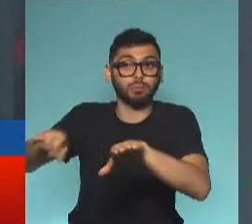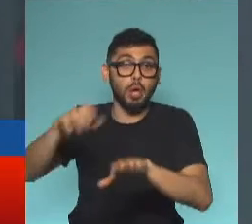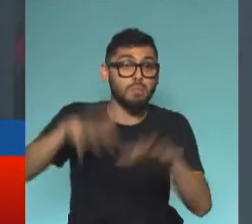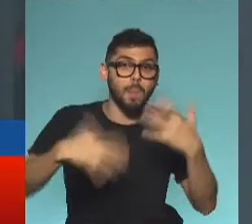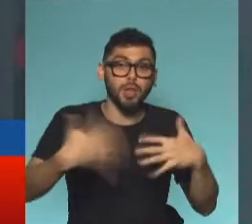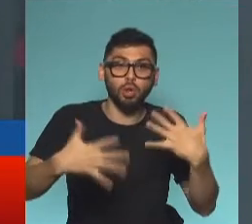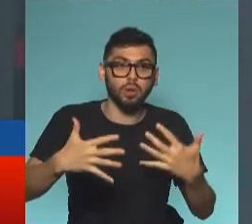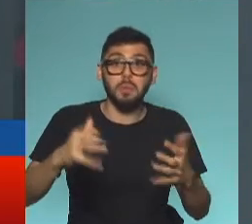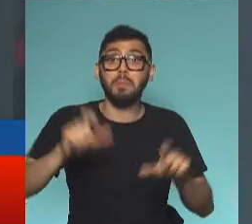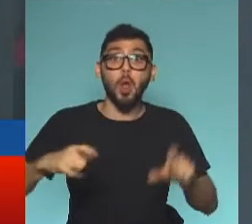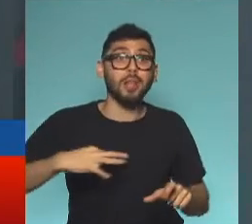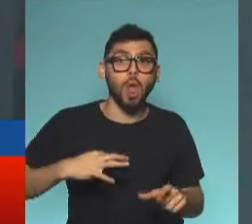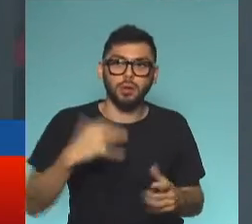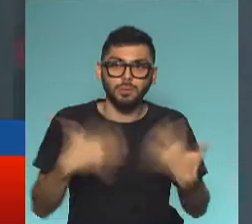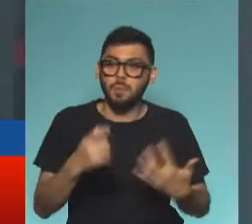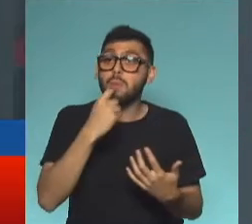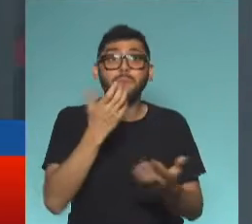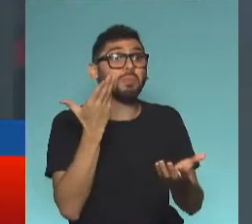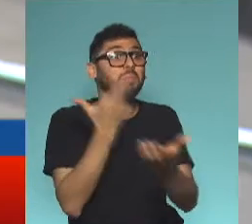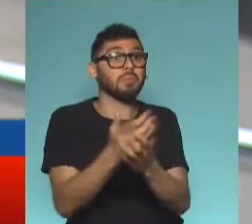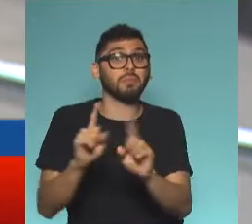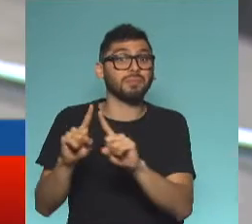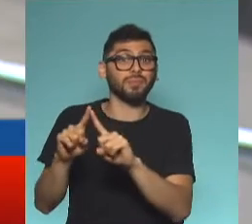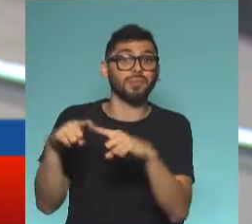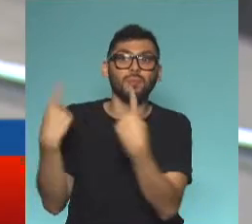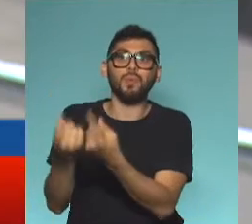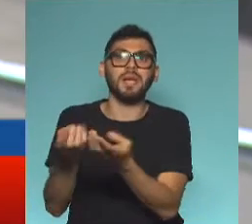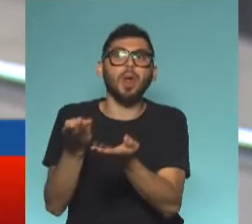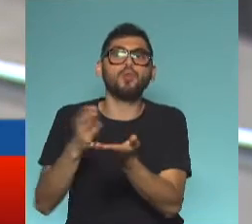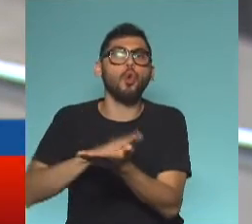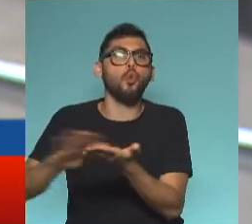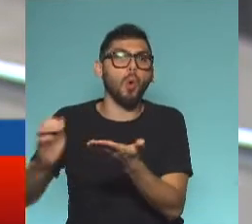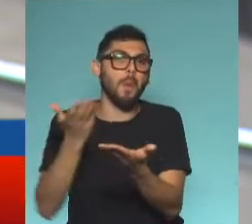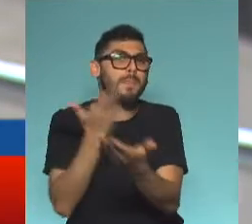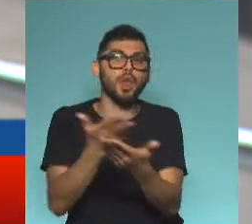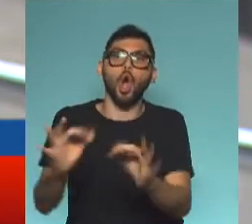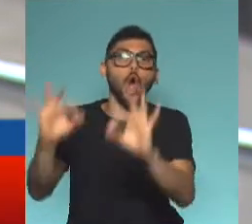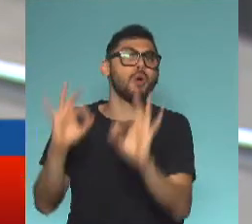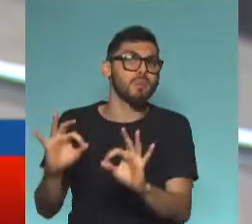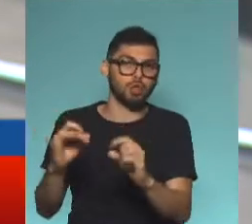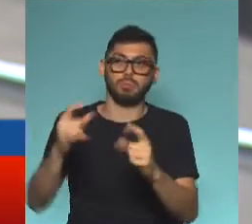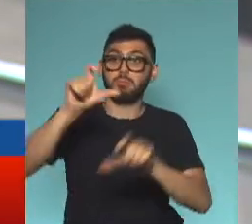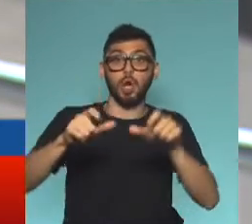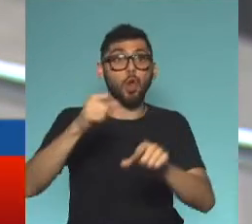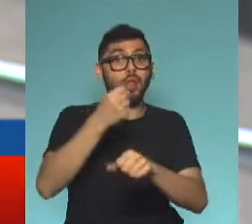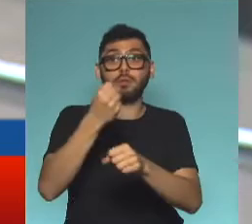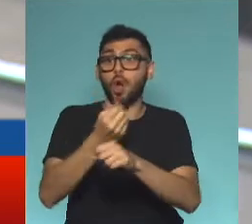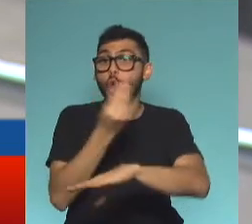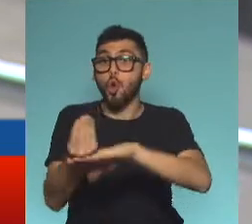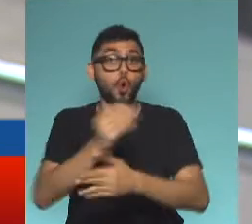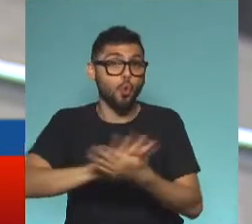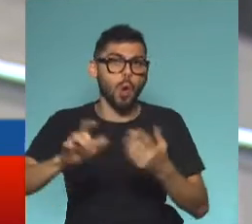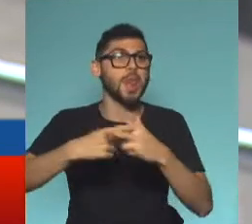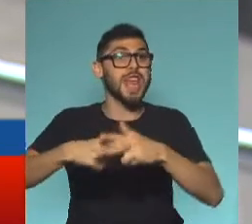viviendo el ciudadano. Cuando vos se pedís habilitar un servicio nuevo, lo pedís completo, con recurso humano, con